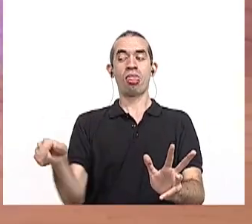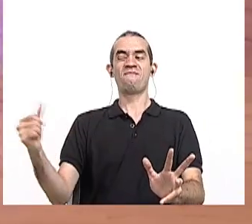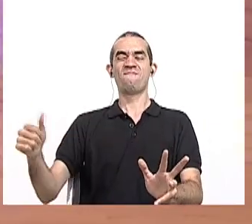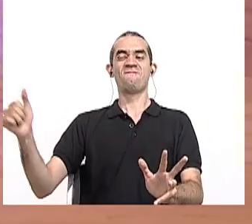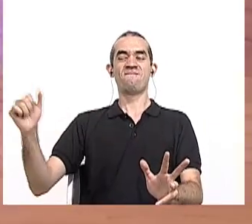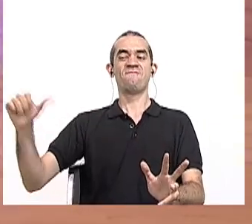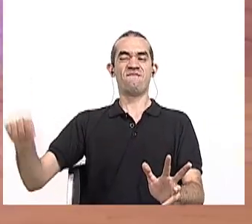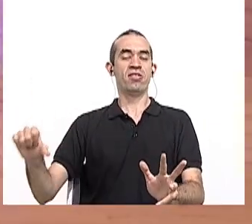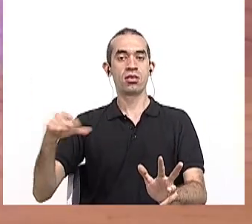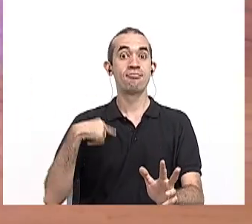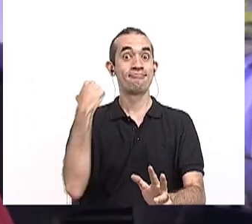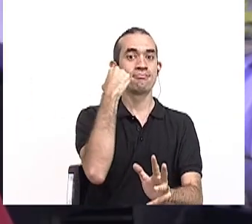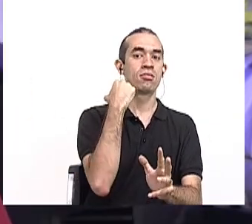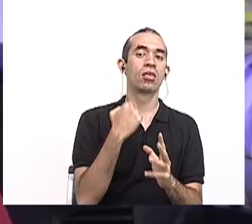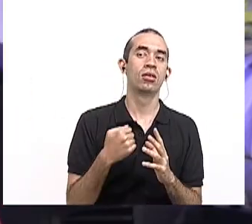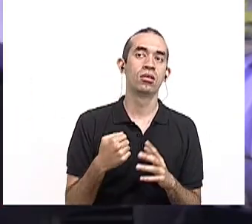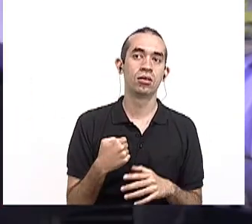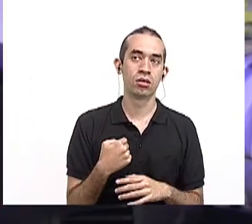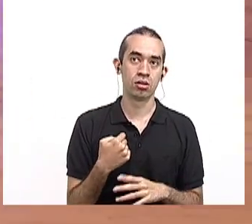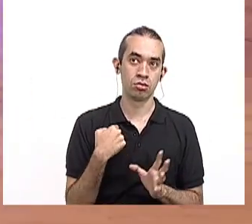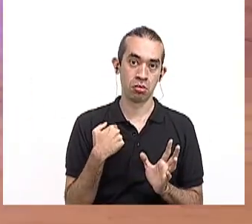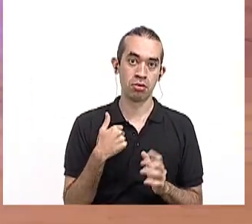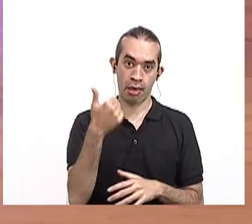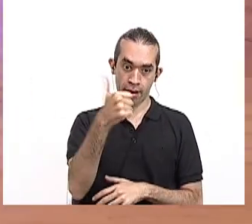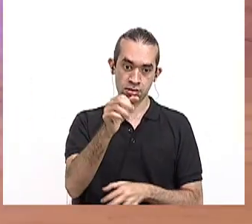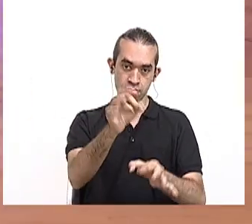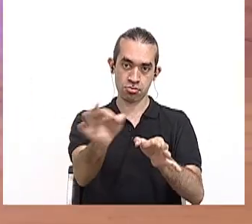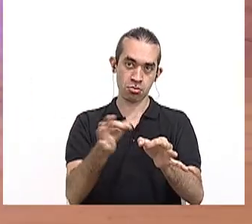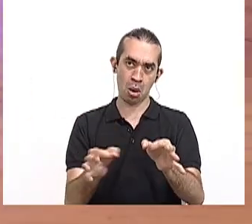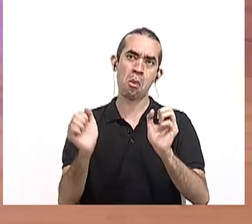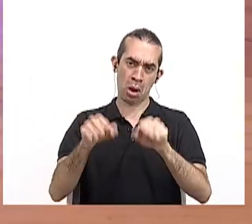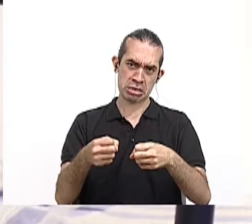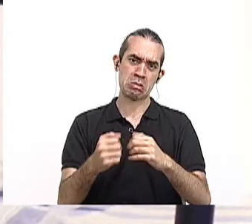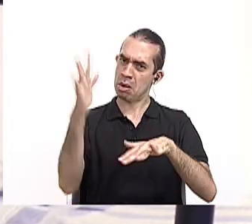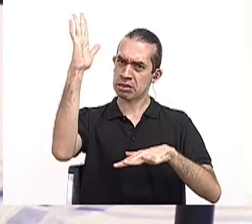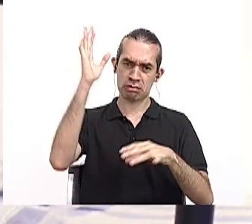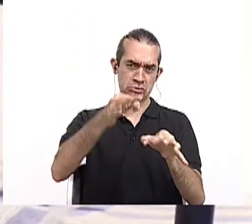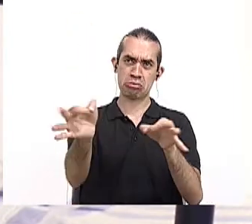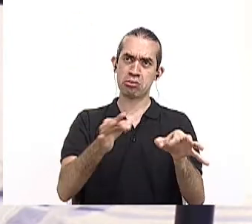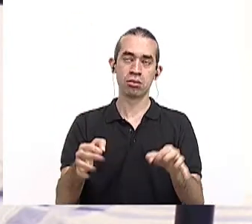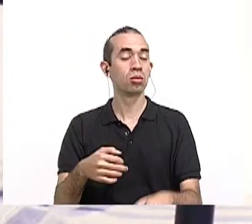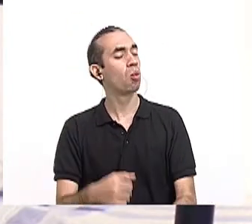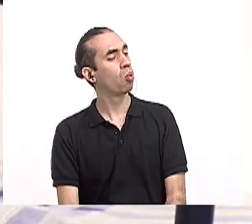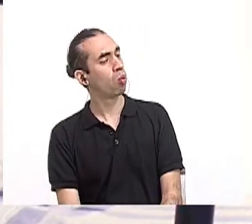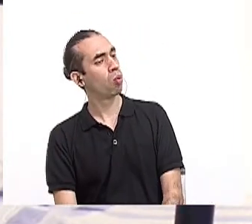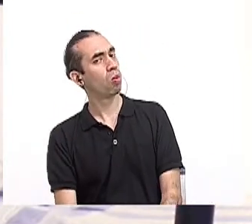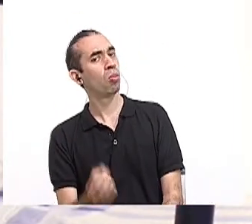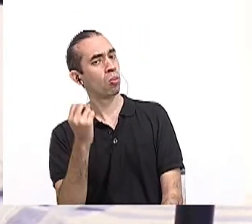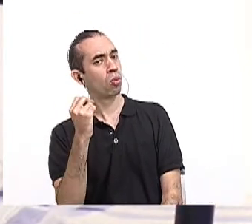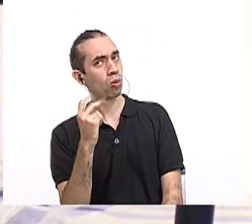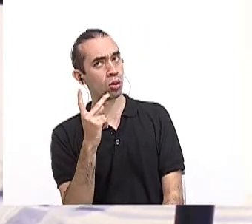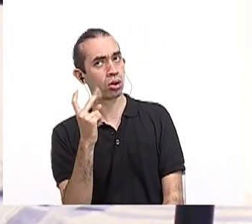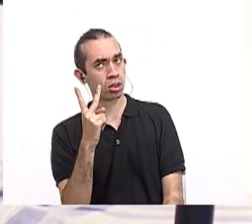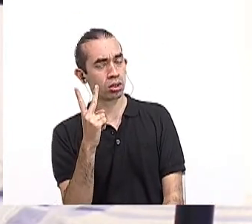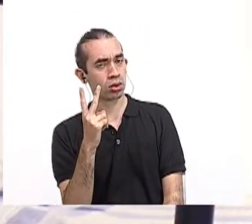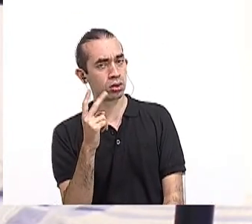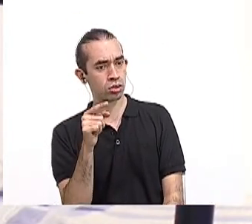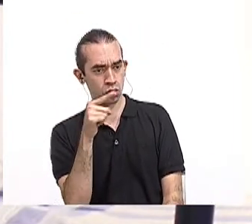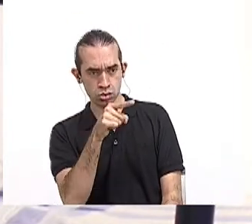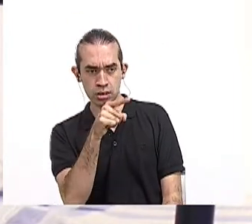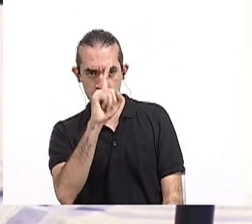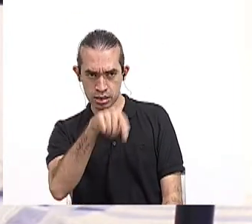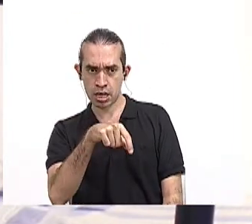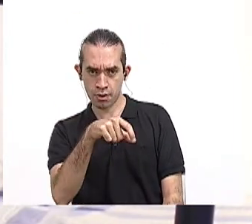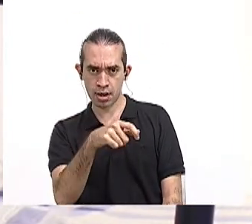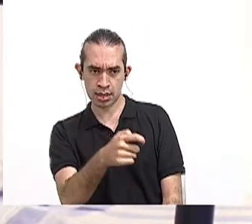el triunfo. En este caso, pusimos 10, pero pueden ser muchas más. Ok, a vos te toca quitar